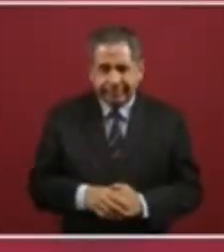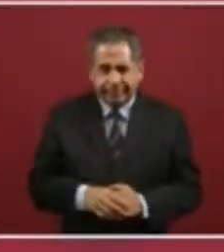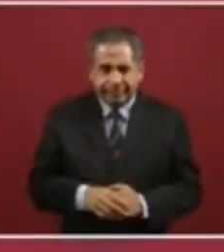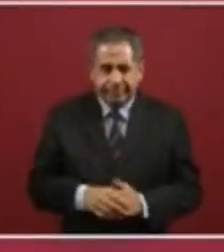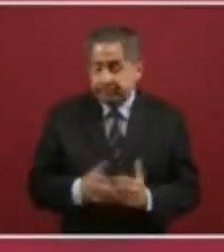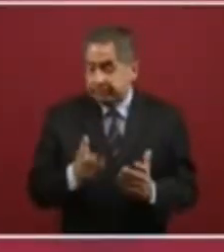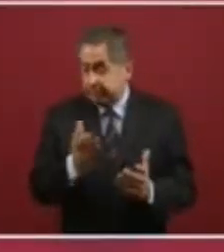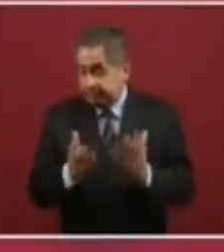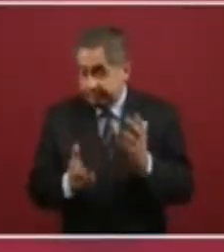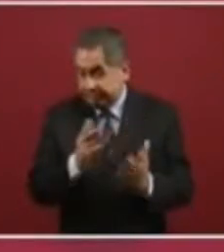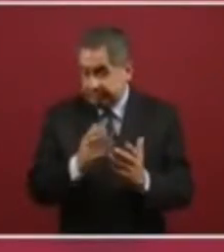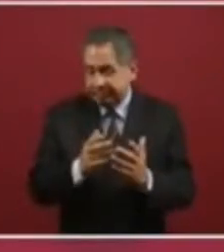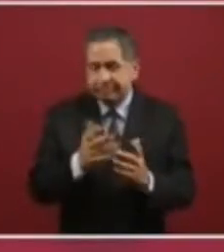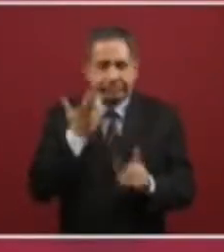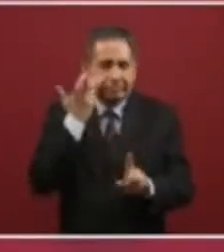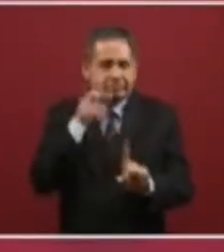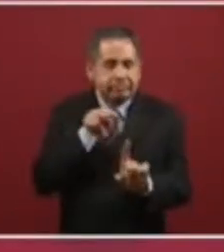relativo, porque